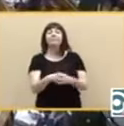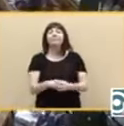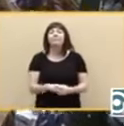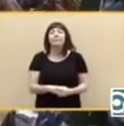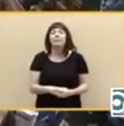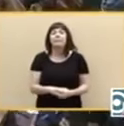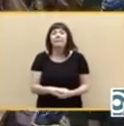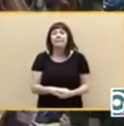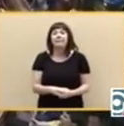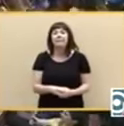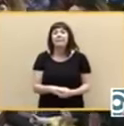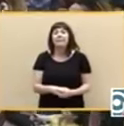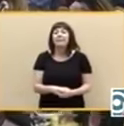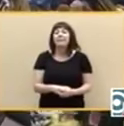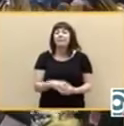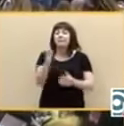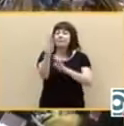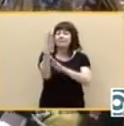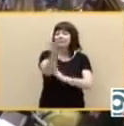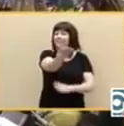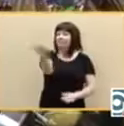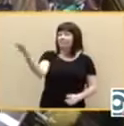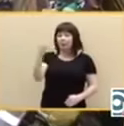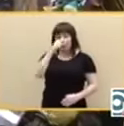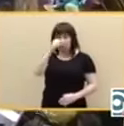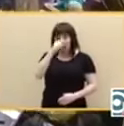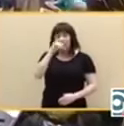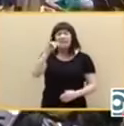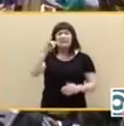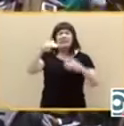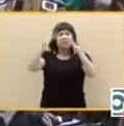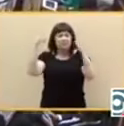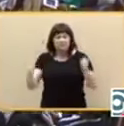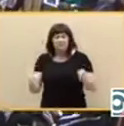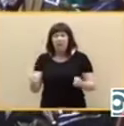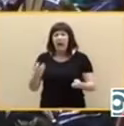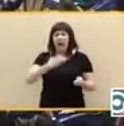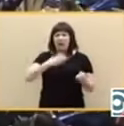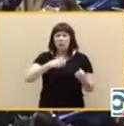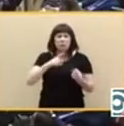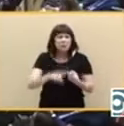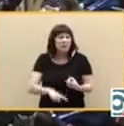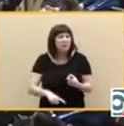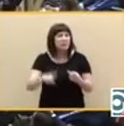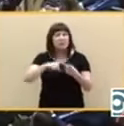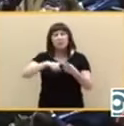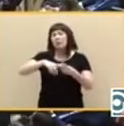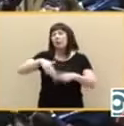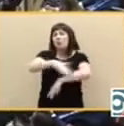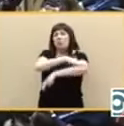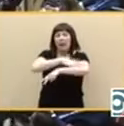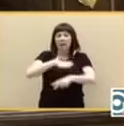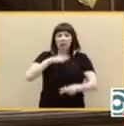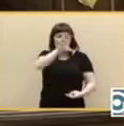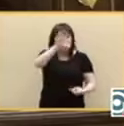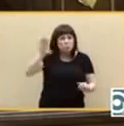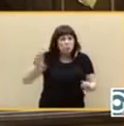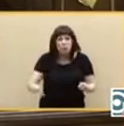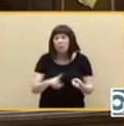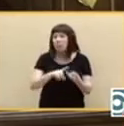en las distintas instituciones, en ayuntamientos, en parlamentos autonómicos, aquí